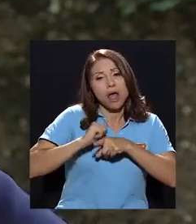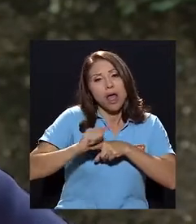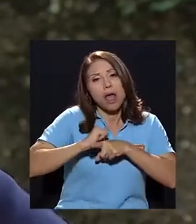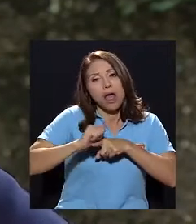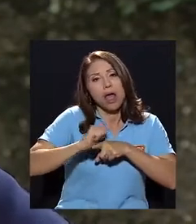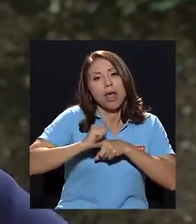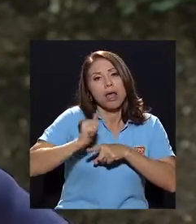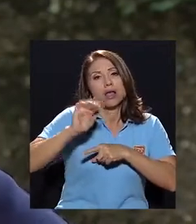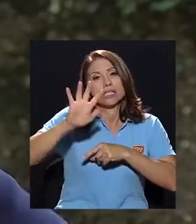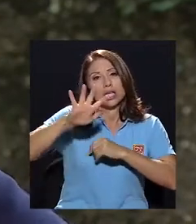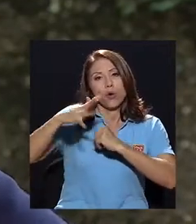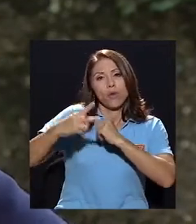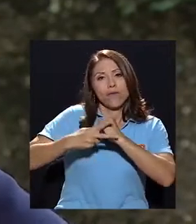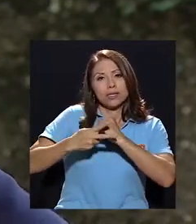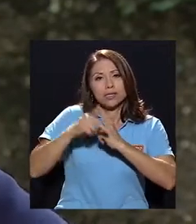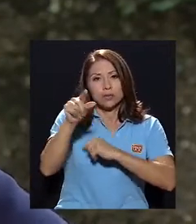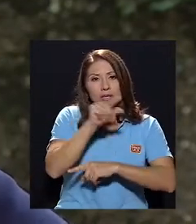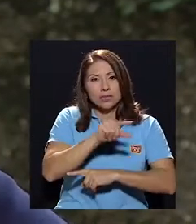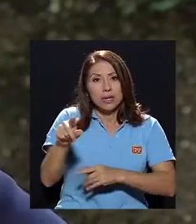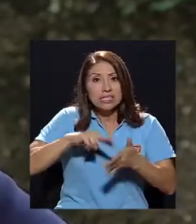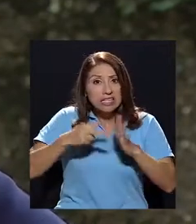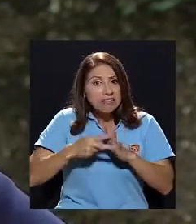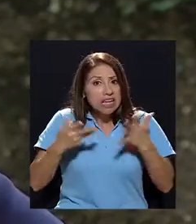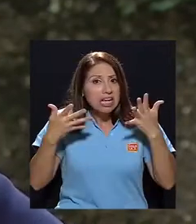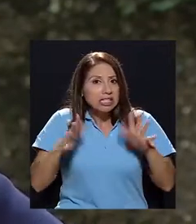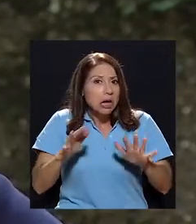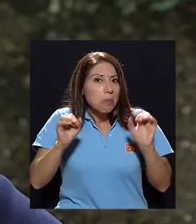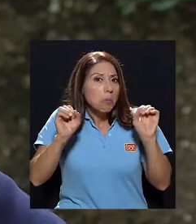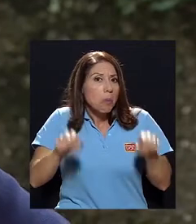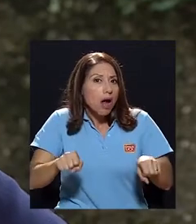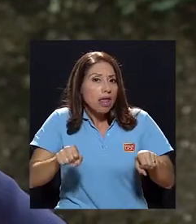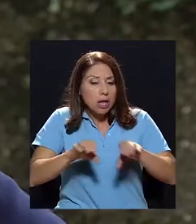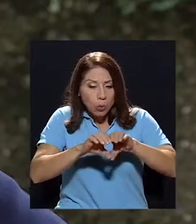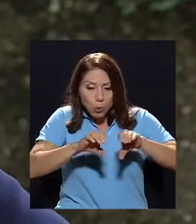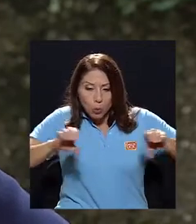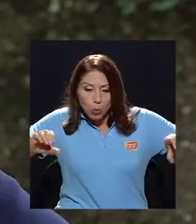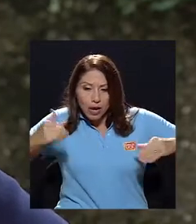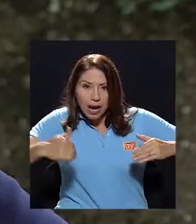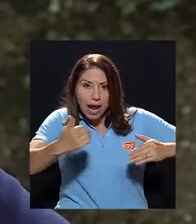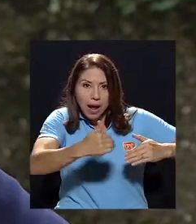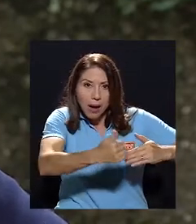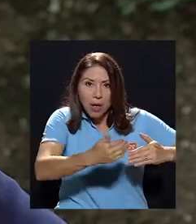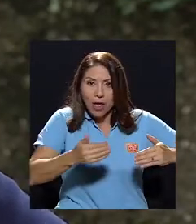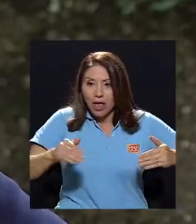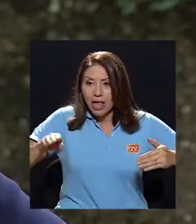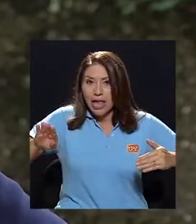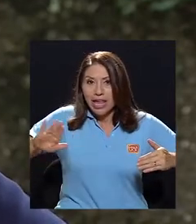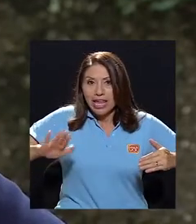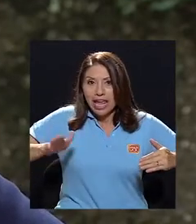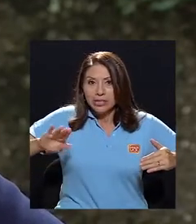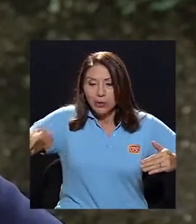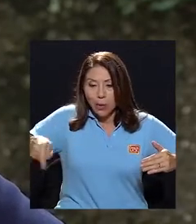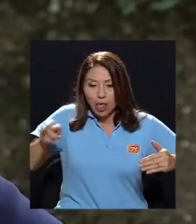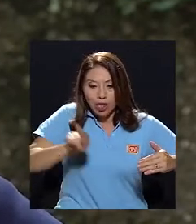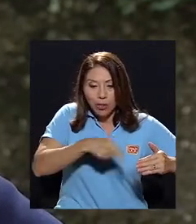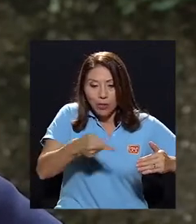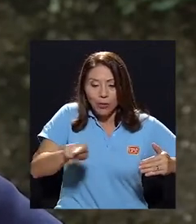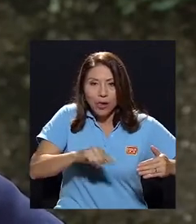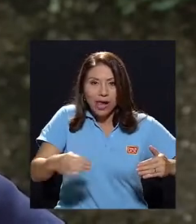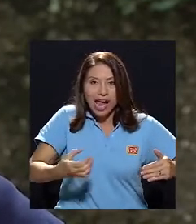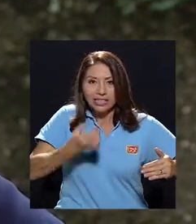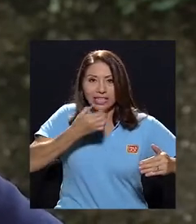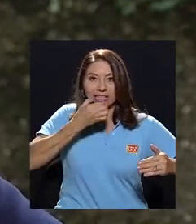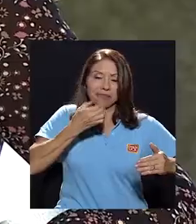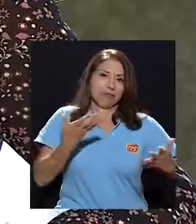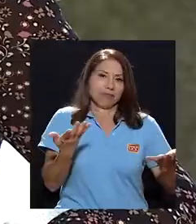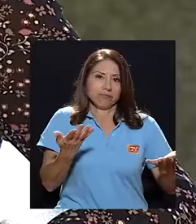entrenando 5 veces por semana, ya va a comerse un bollo de pan baguette con un tarro de queso crema. Entonces sí necesita, digamos,